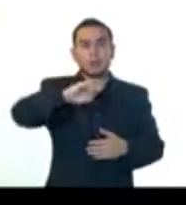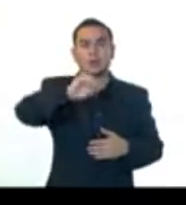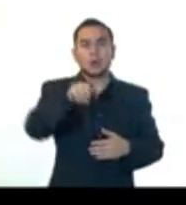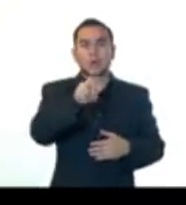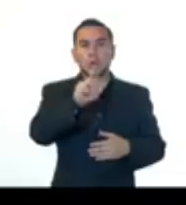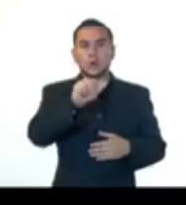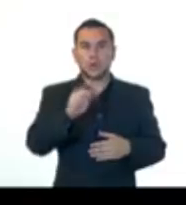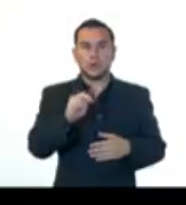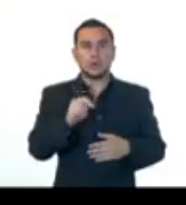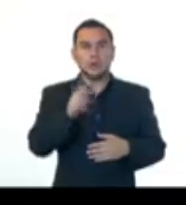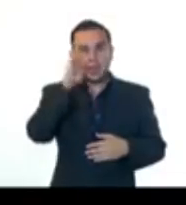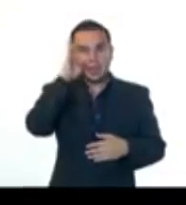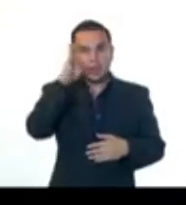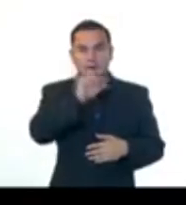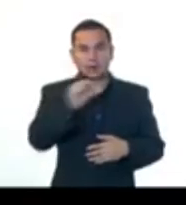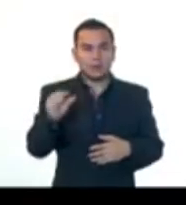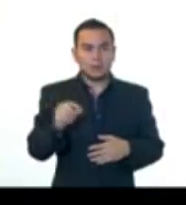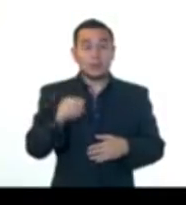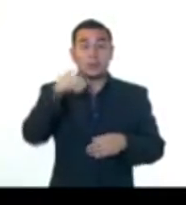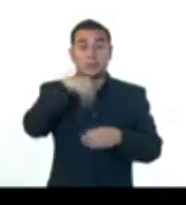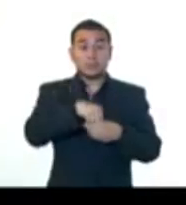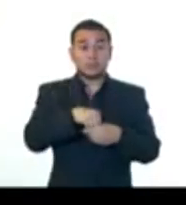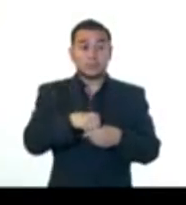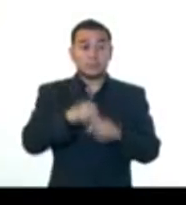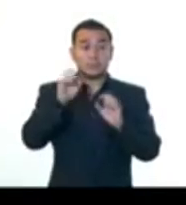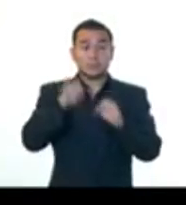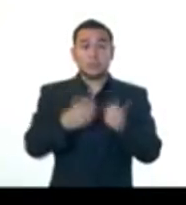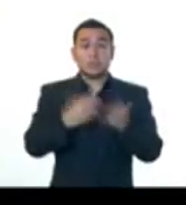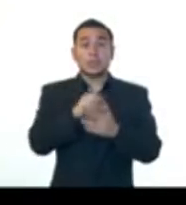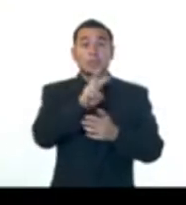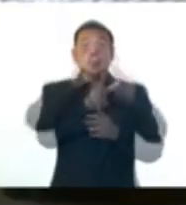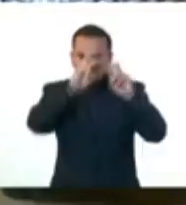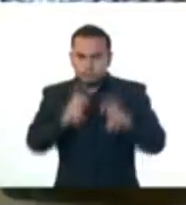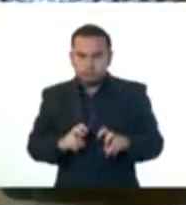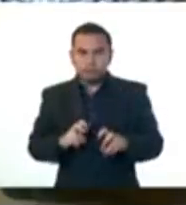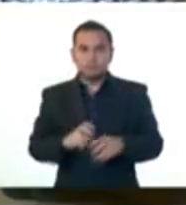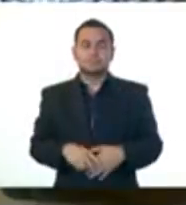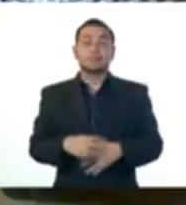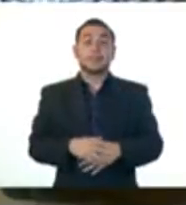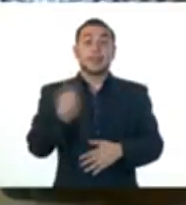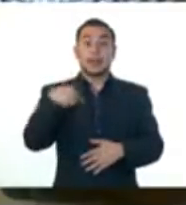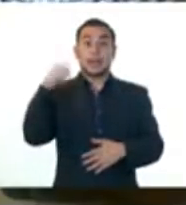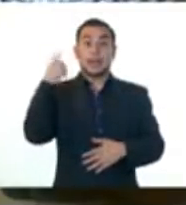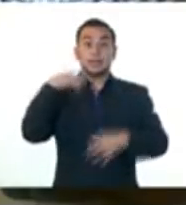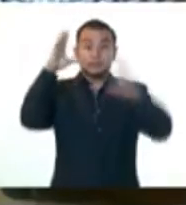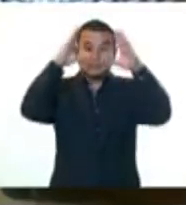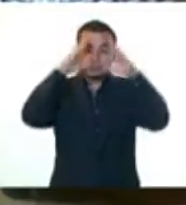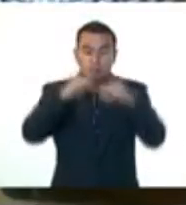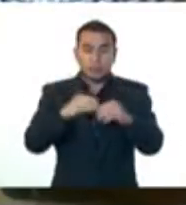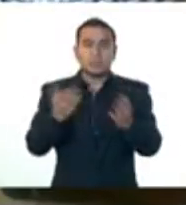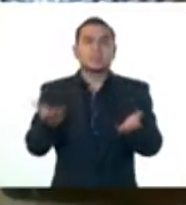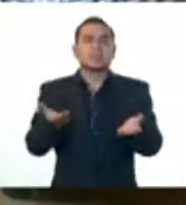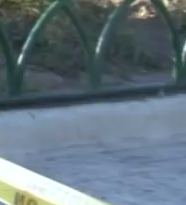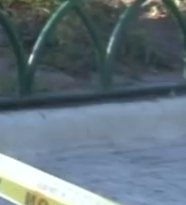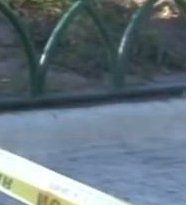persona que ha visitado su día en esta plataforma lo puede retirar el 28 de marzo dicho subsidio servirá para paliar el